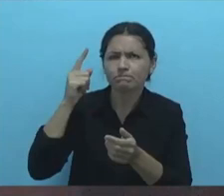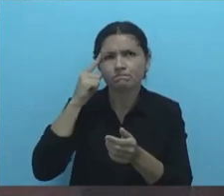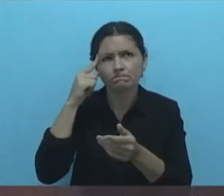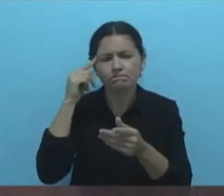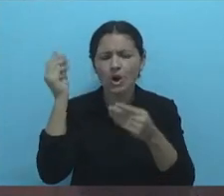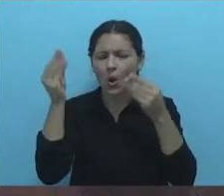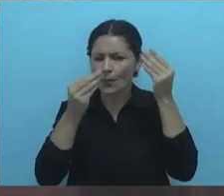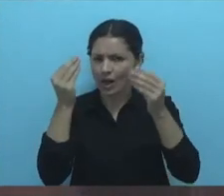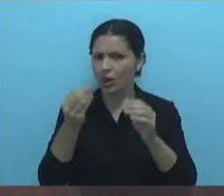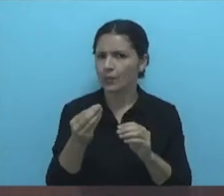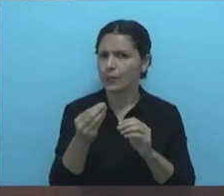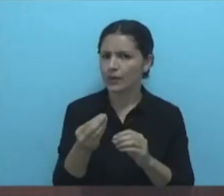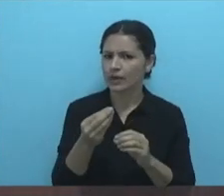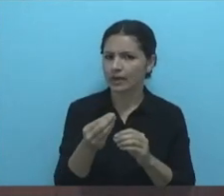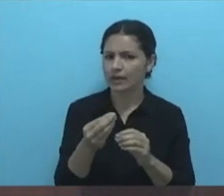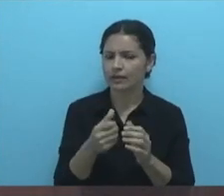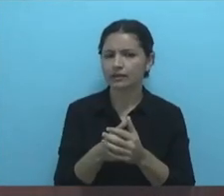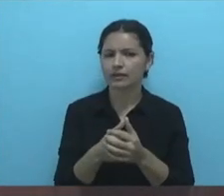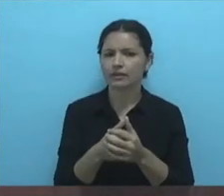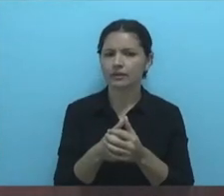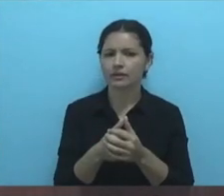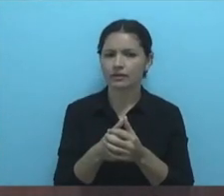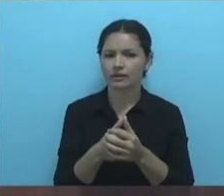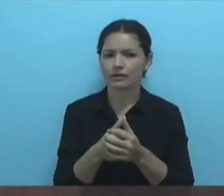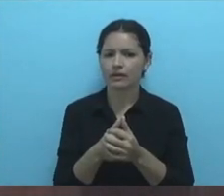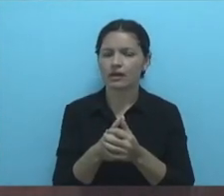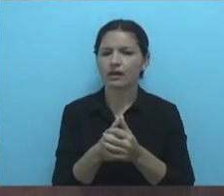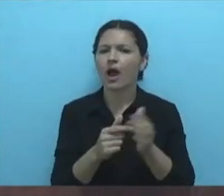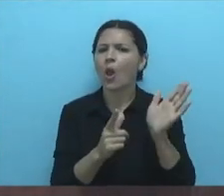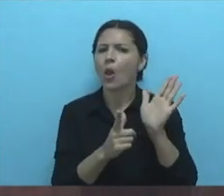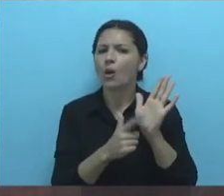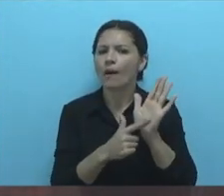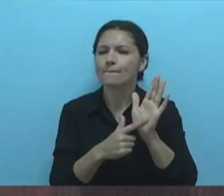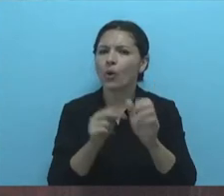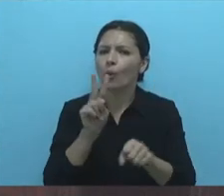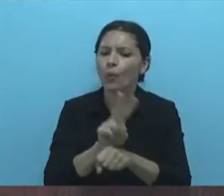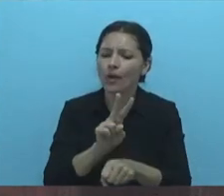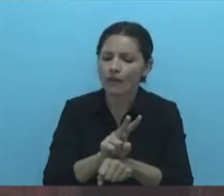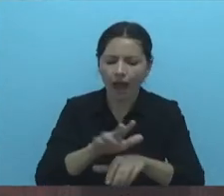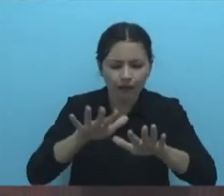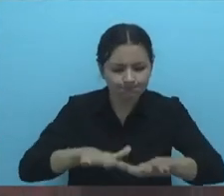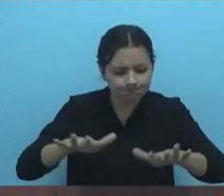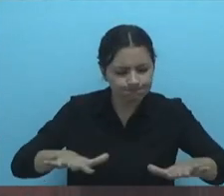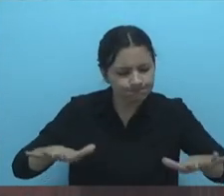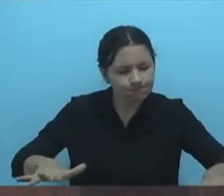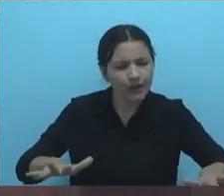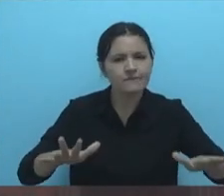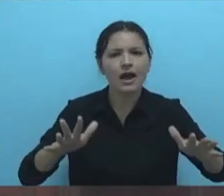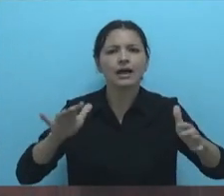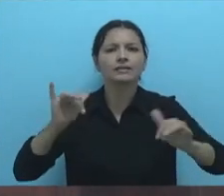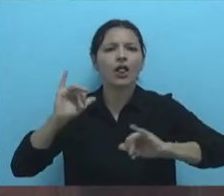y que viene avanzando que tiene que ver con generar Marcos normativos que nos permitan proteger mejor a las infancias proteger mejor a nuestros niños